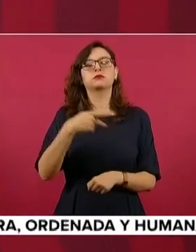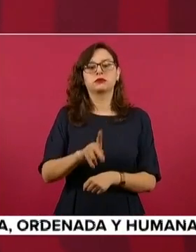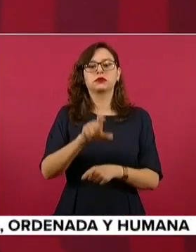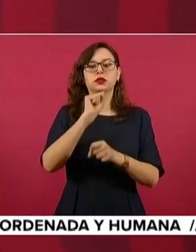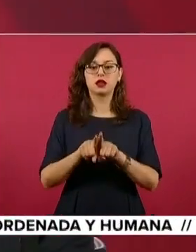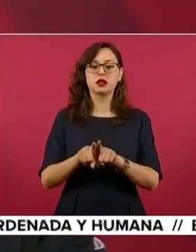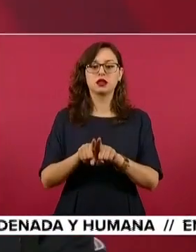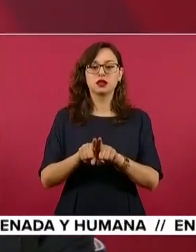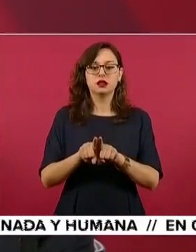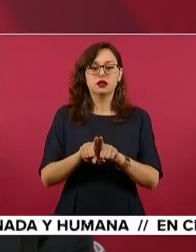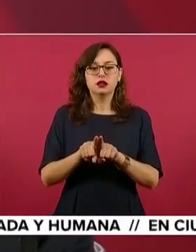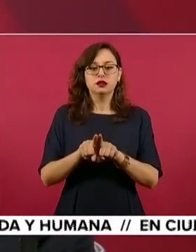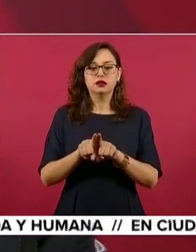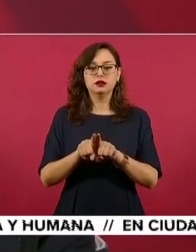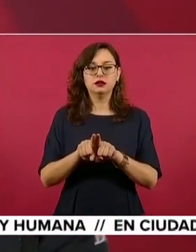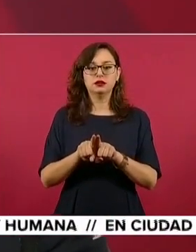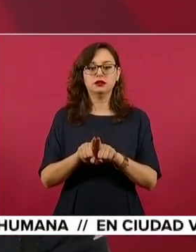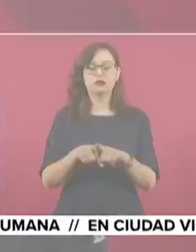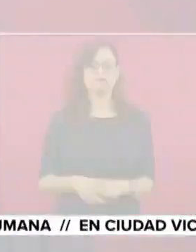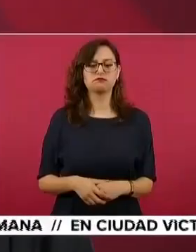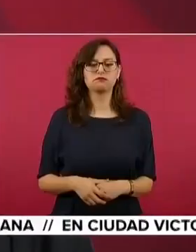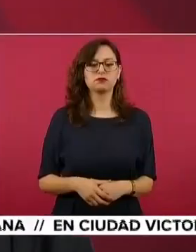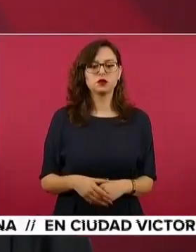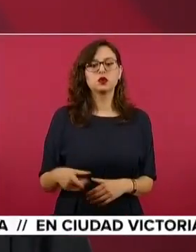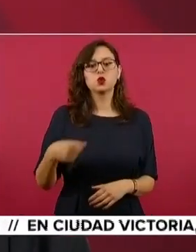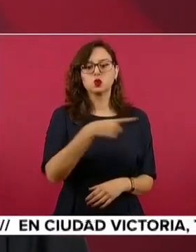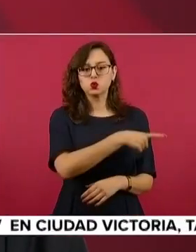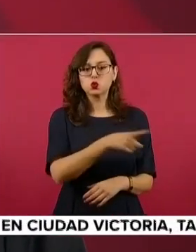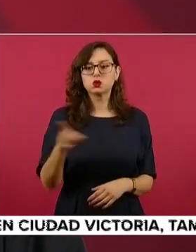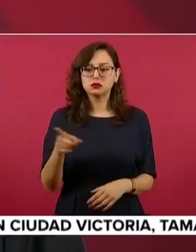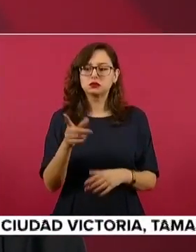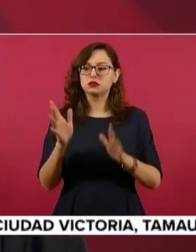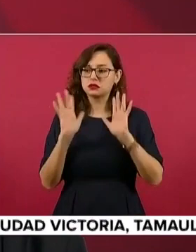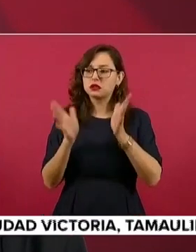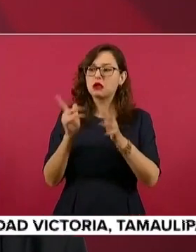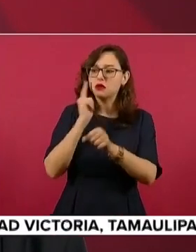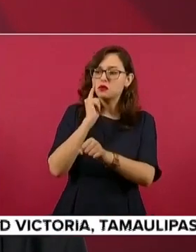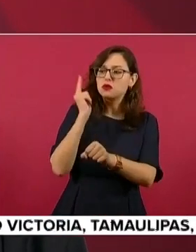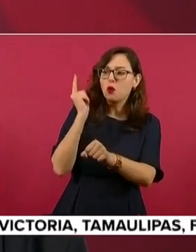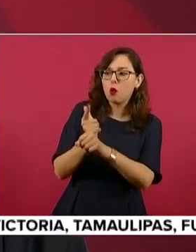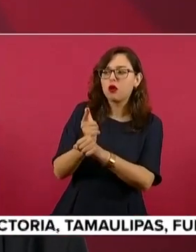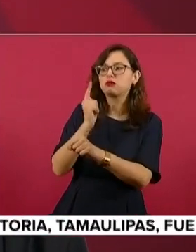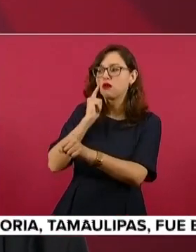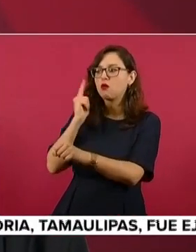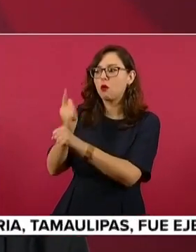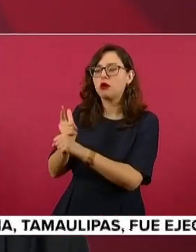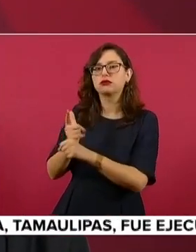relación de simpatía. El presidente Biden nunca ha ofendido